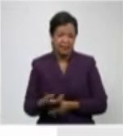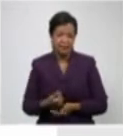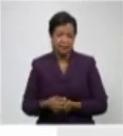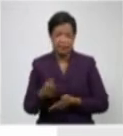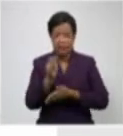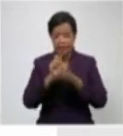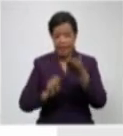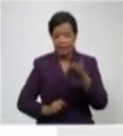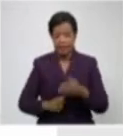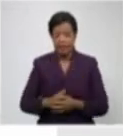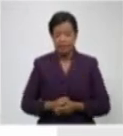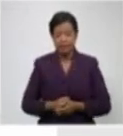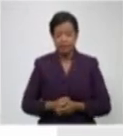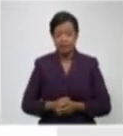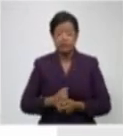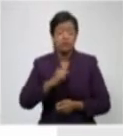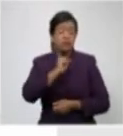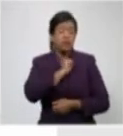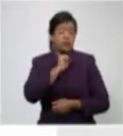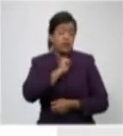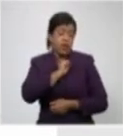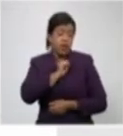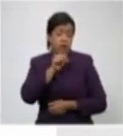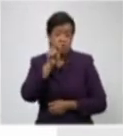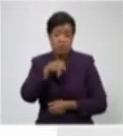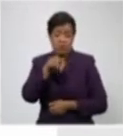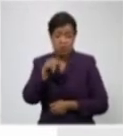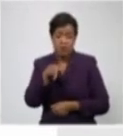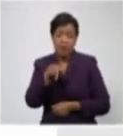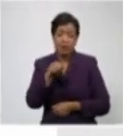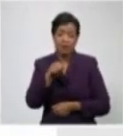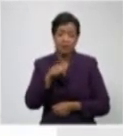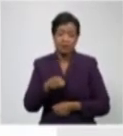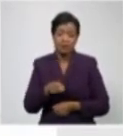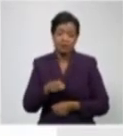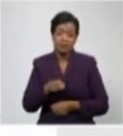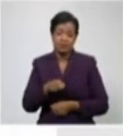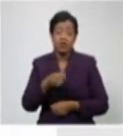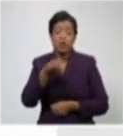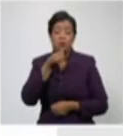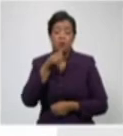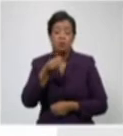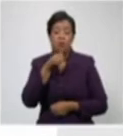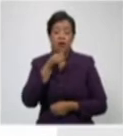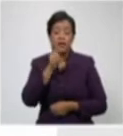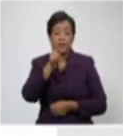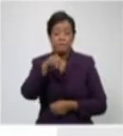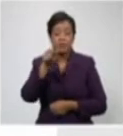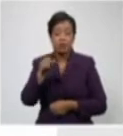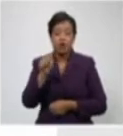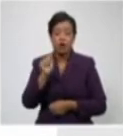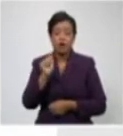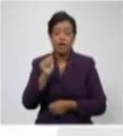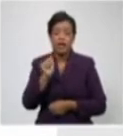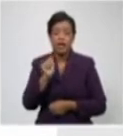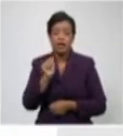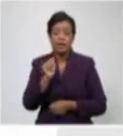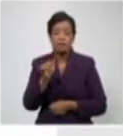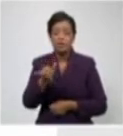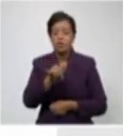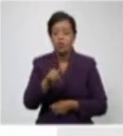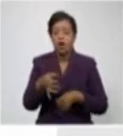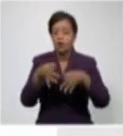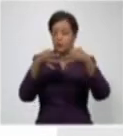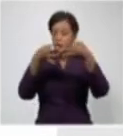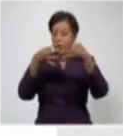trata es de intentar influir y condicionar ante un posible escenario que conduzca al proceso de normalización de